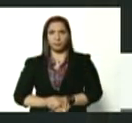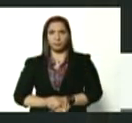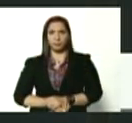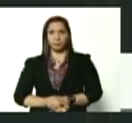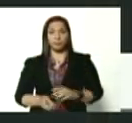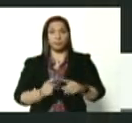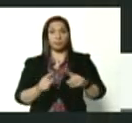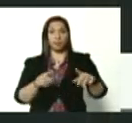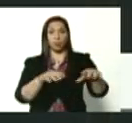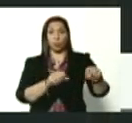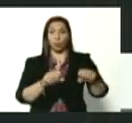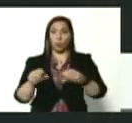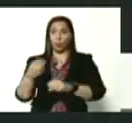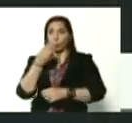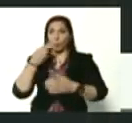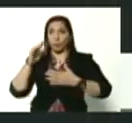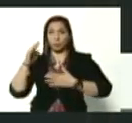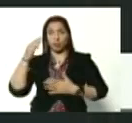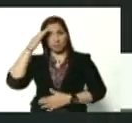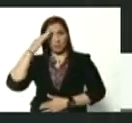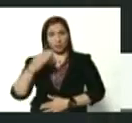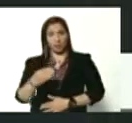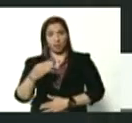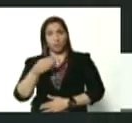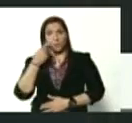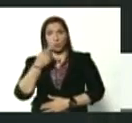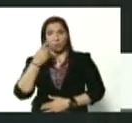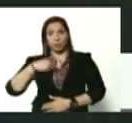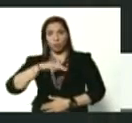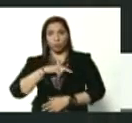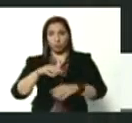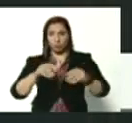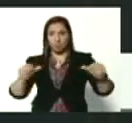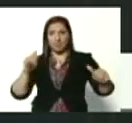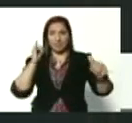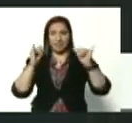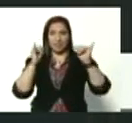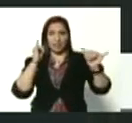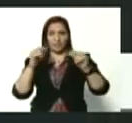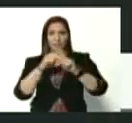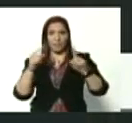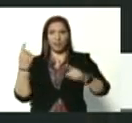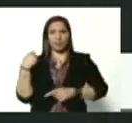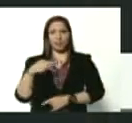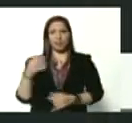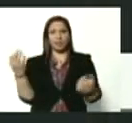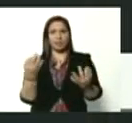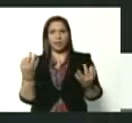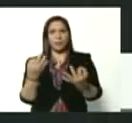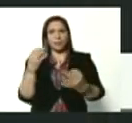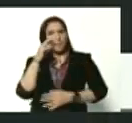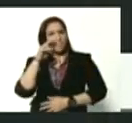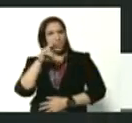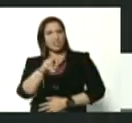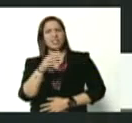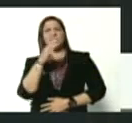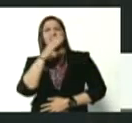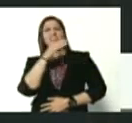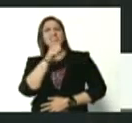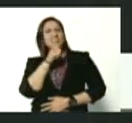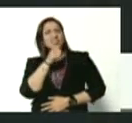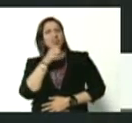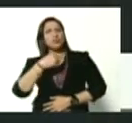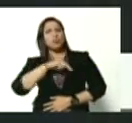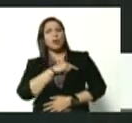pero las ocupaciones militares y políticas en nuestro territorio se conmemoran para tener siempre en la mira a los enemigos históricos de ayer